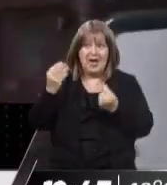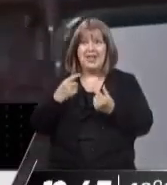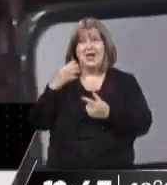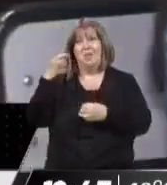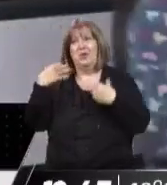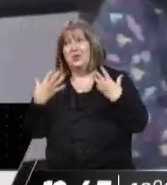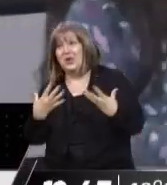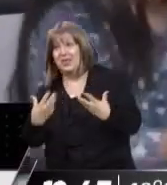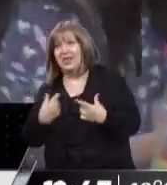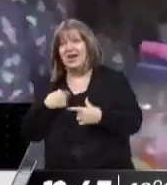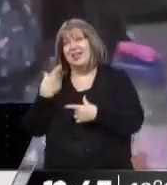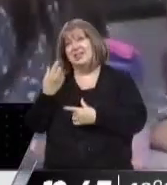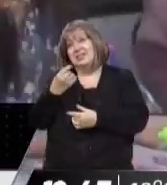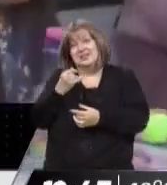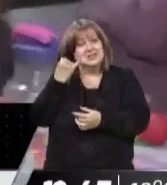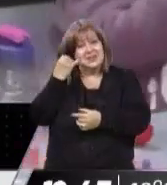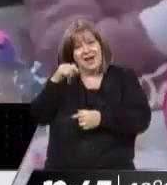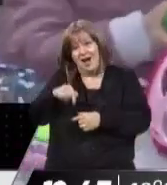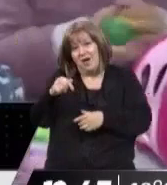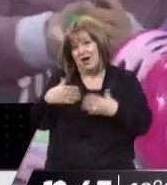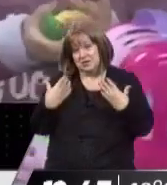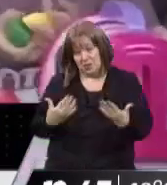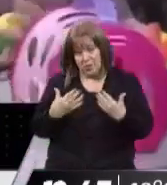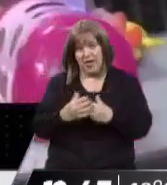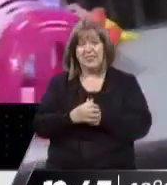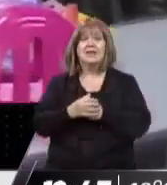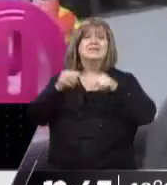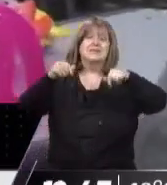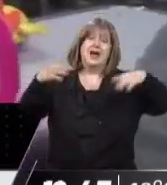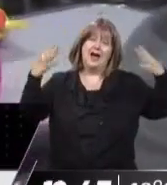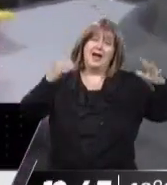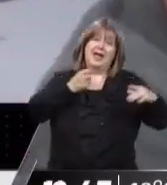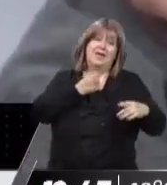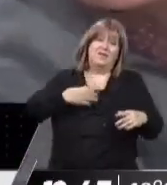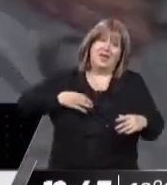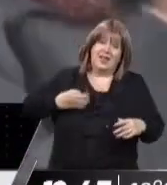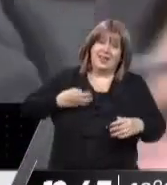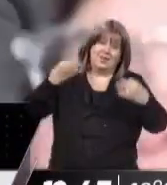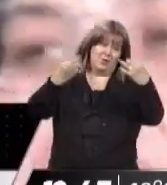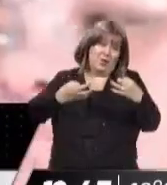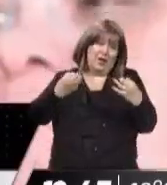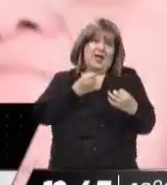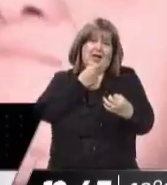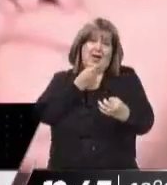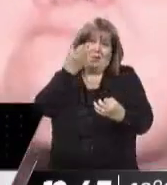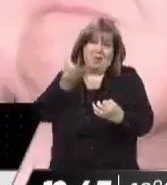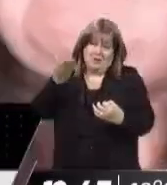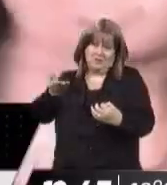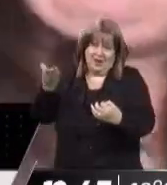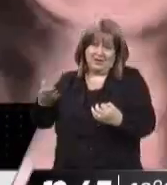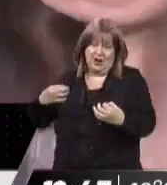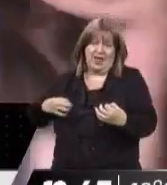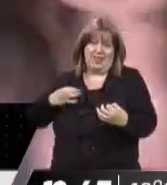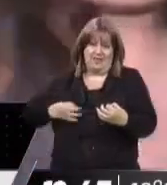que no pudieron en su momento y que pueden ahora... Y el aplauso final porque son un ejemplo de vida y son un ejemplo para nosotros también.